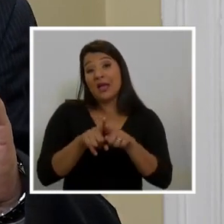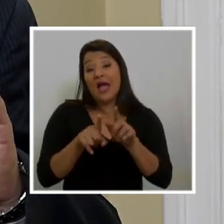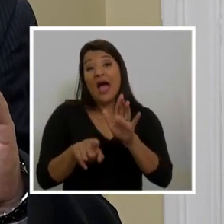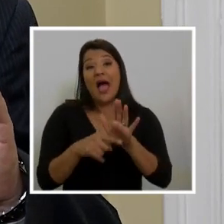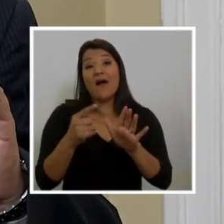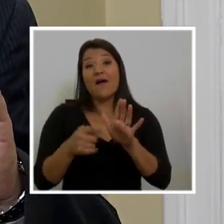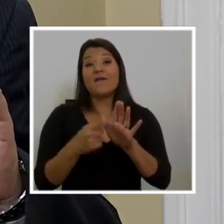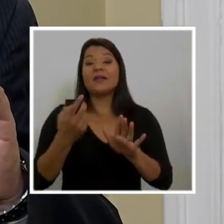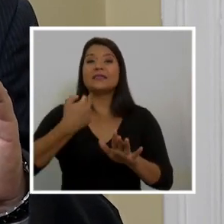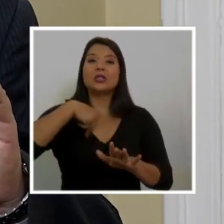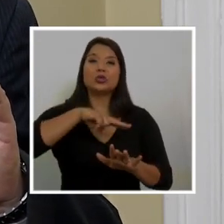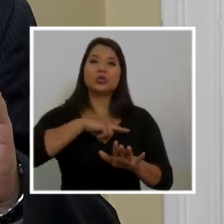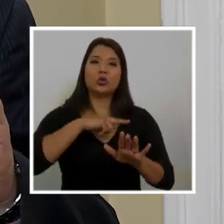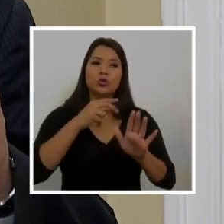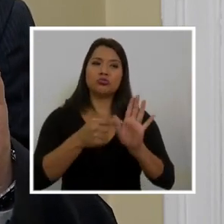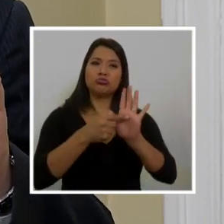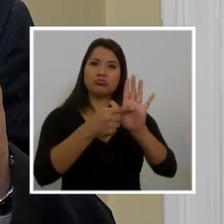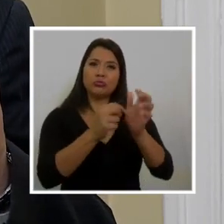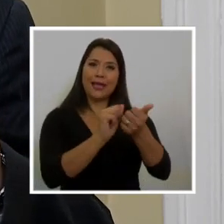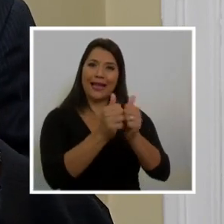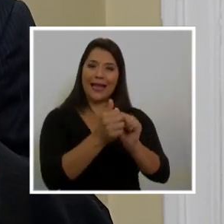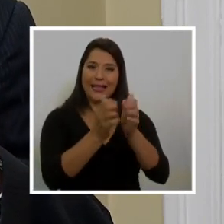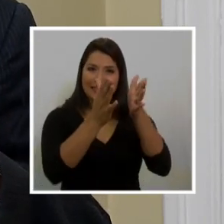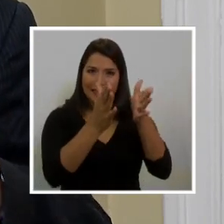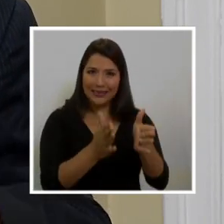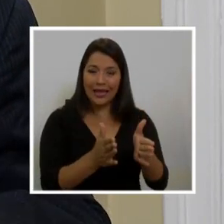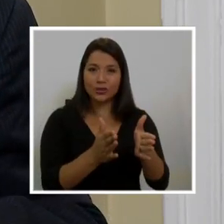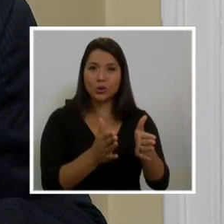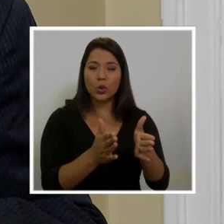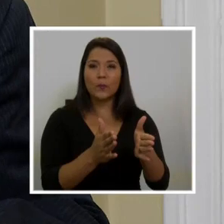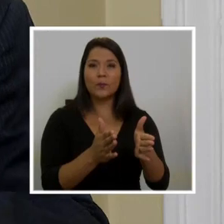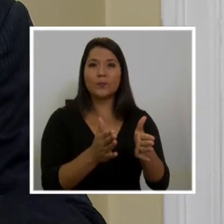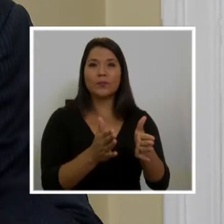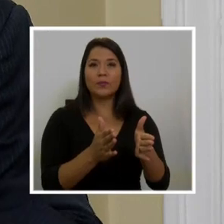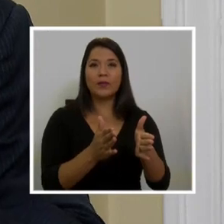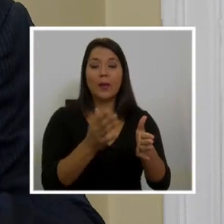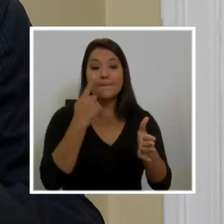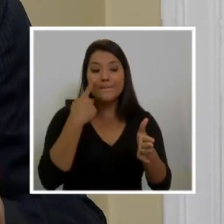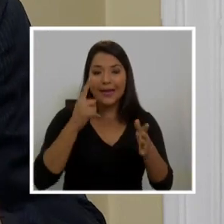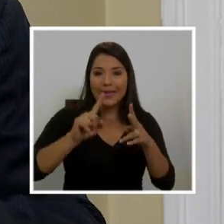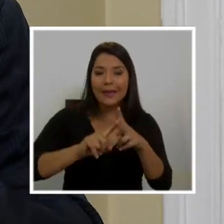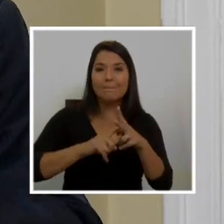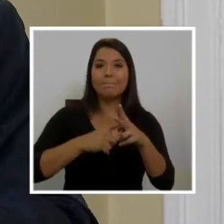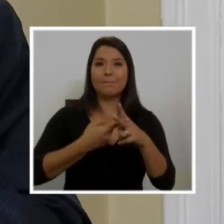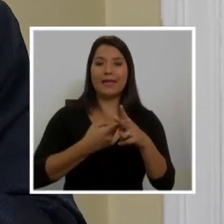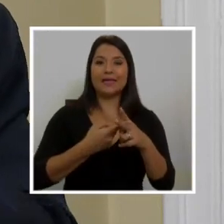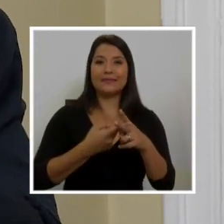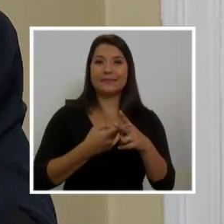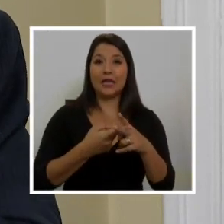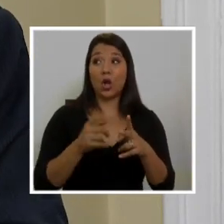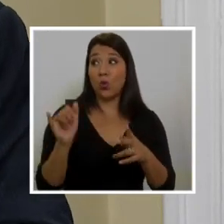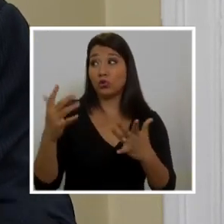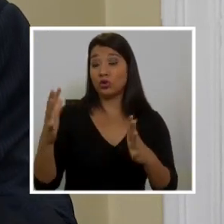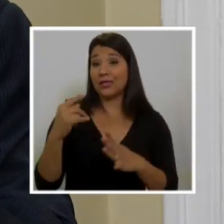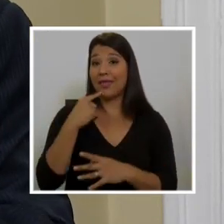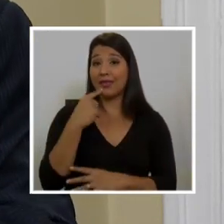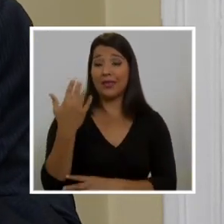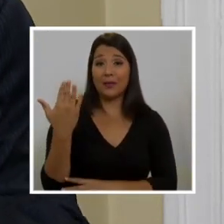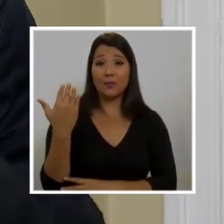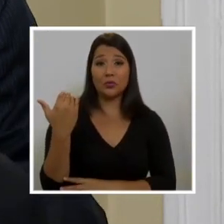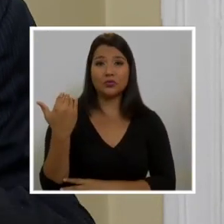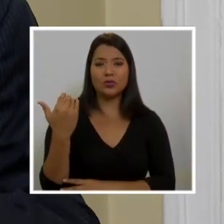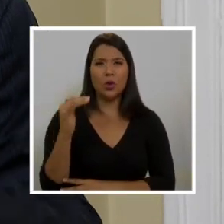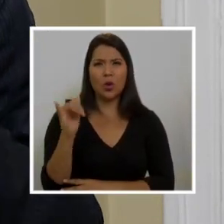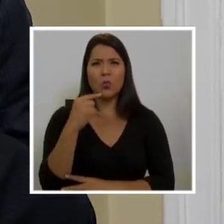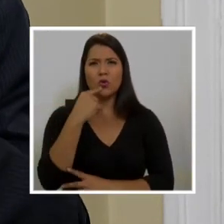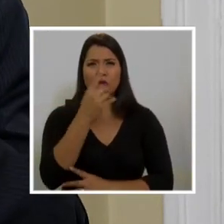presenta de candidato a un puesto también, colegas, para comenzar a hacer lo que dijimos ya aquí, que dijo la